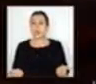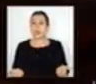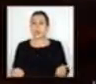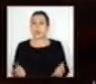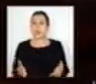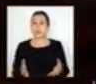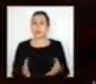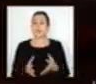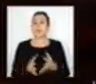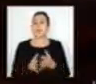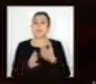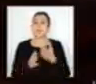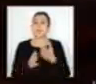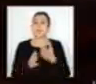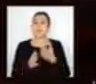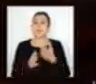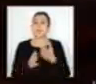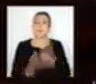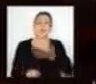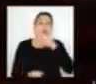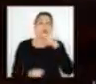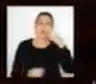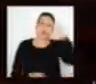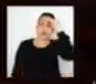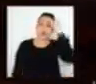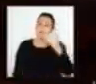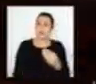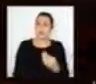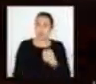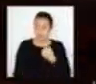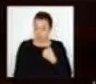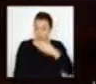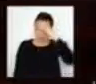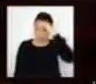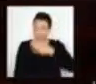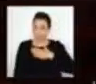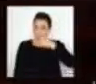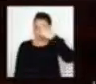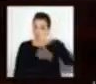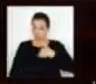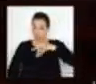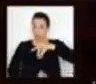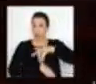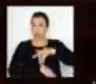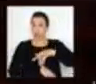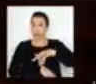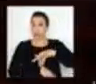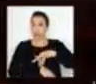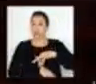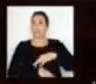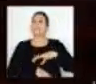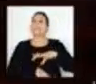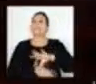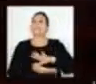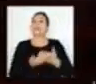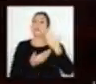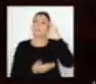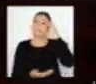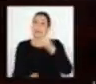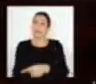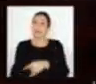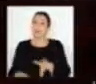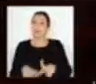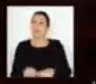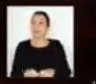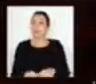testimonio. Desde mi experiencia personal como médico en salud mental familiar y de mi acercamiento